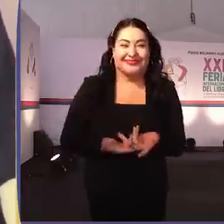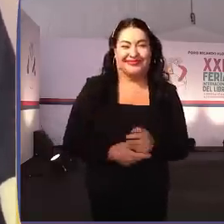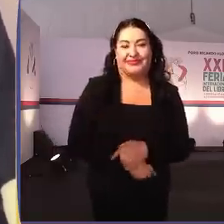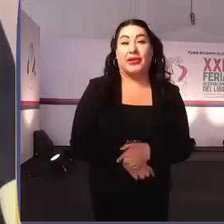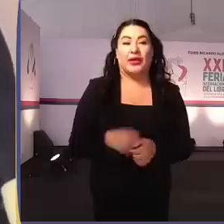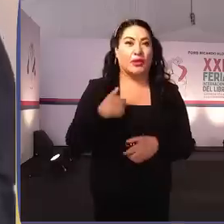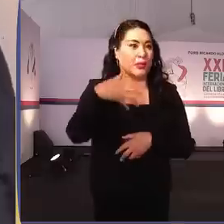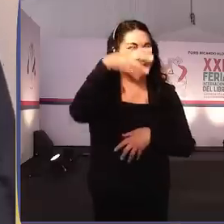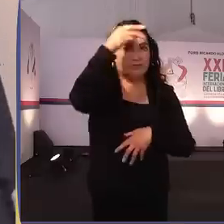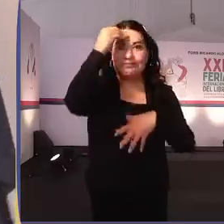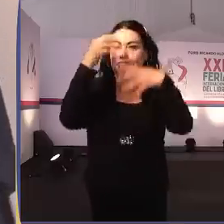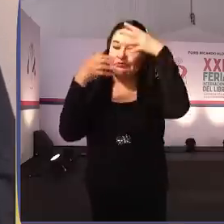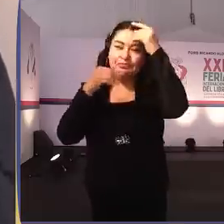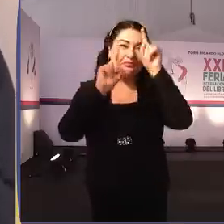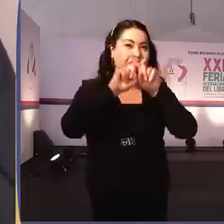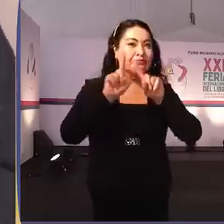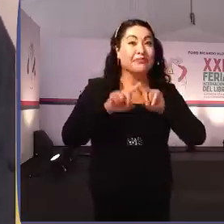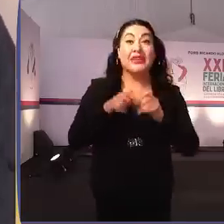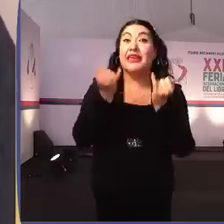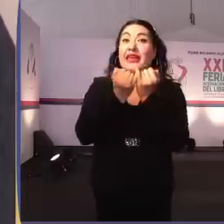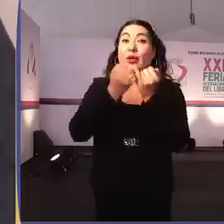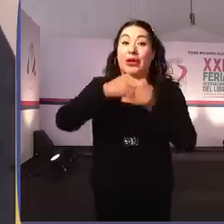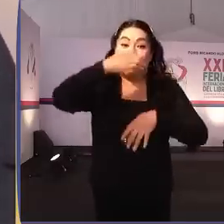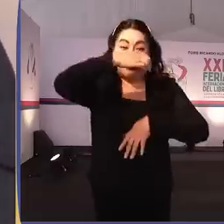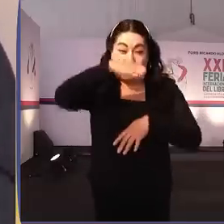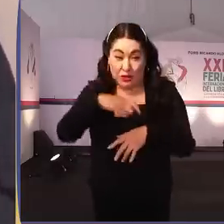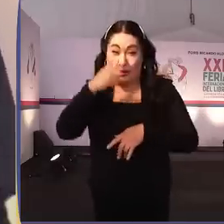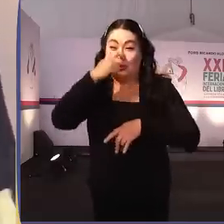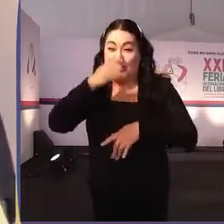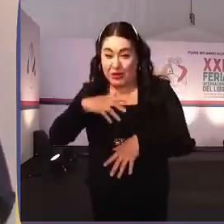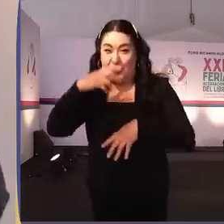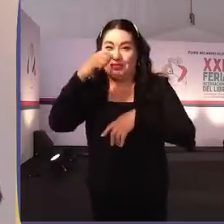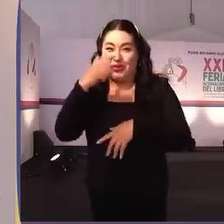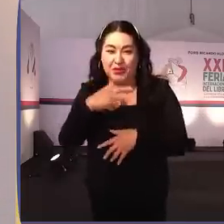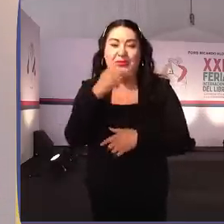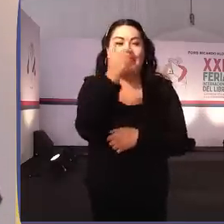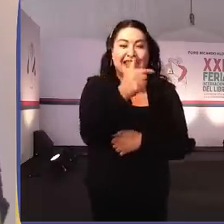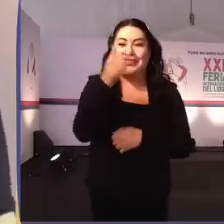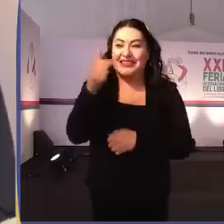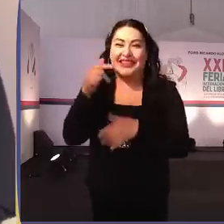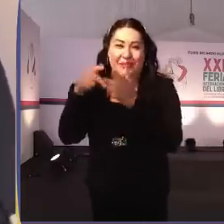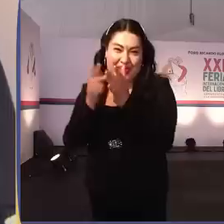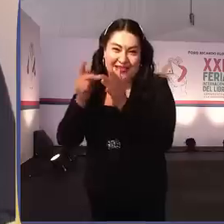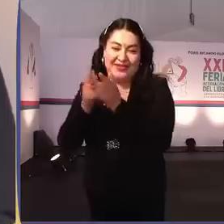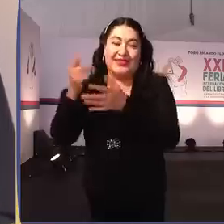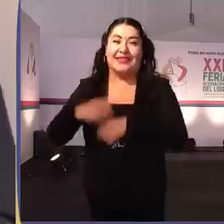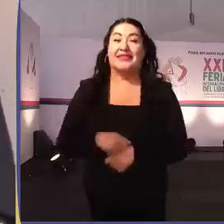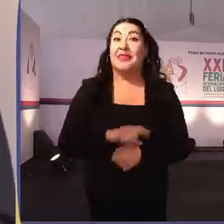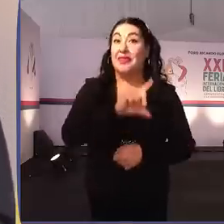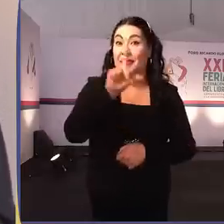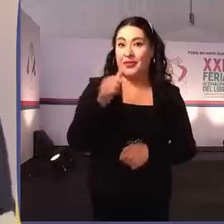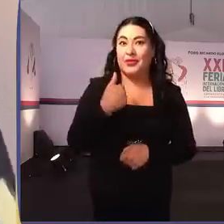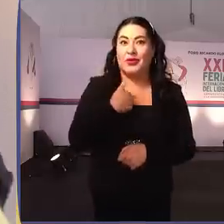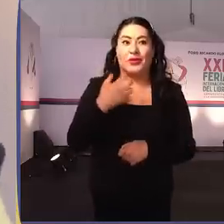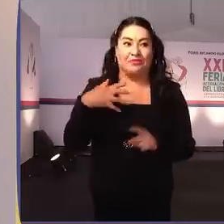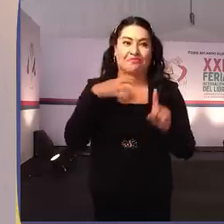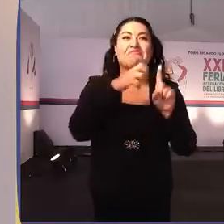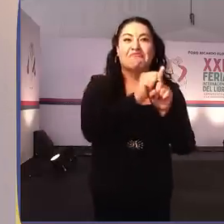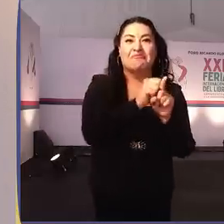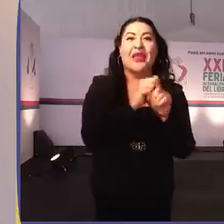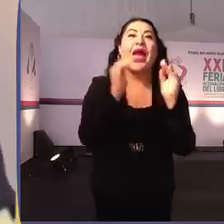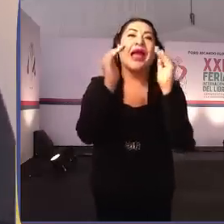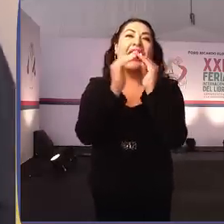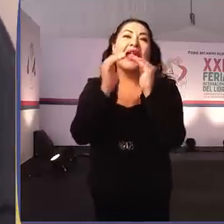Aprendí a todo, incluso aprendí a estornudar de 7 en 7. Método con el cual lograba quedarme en